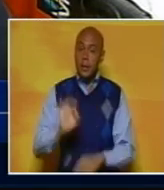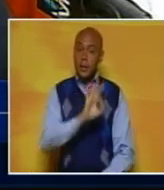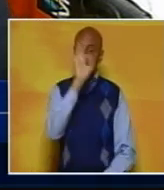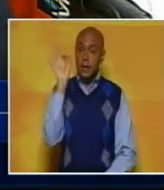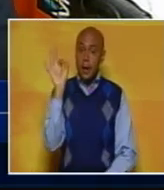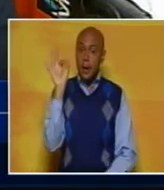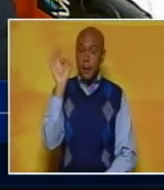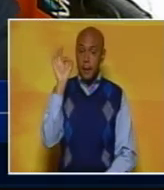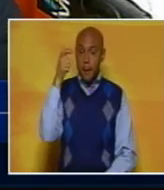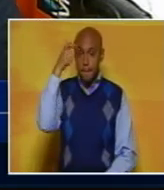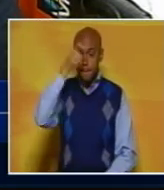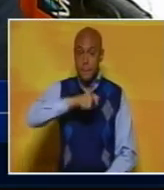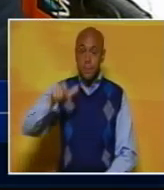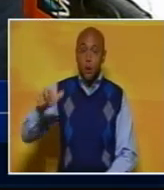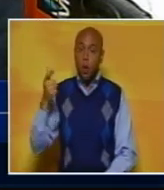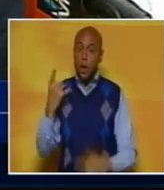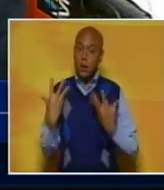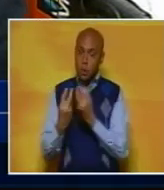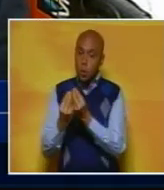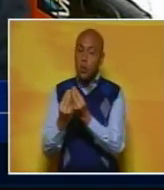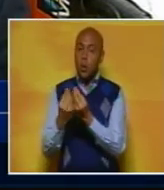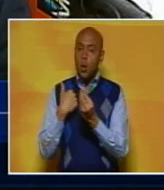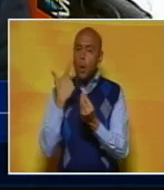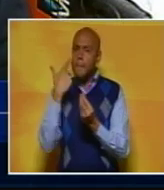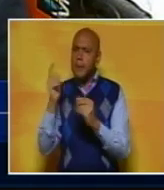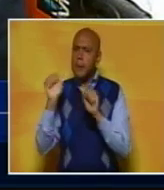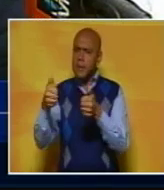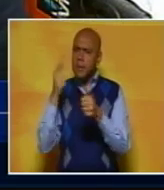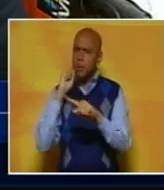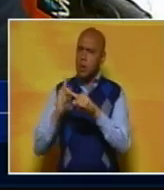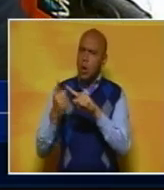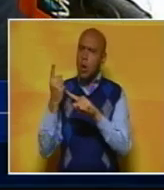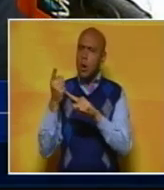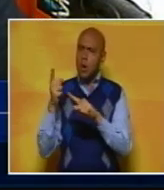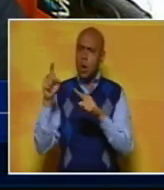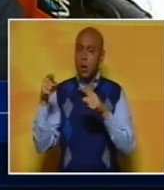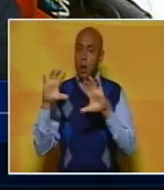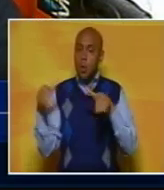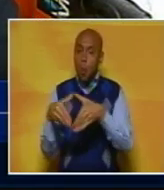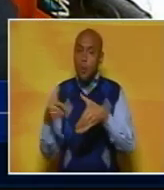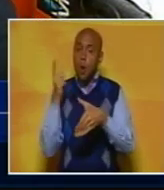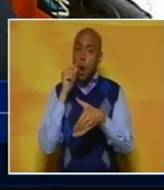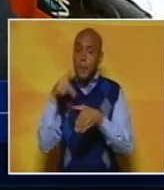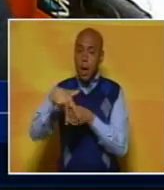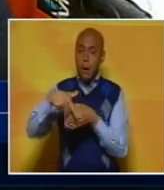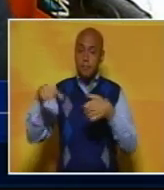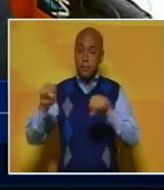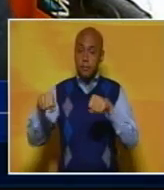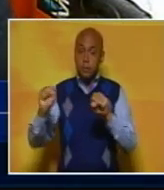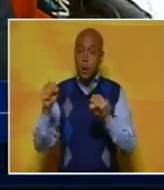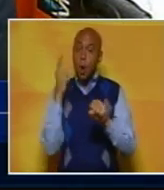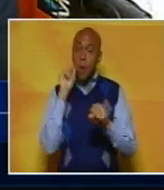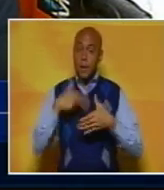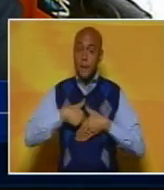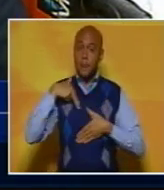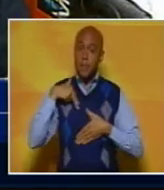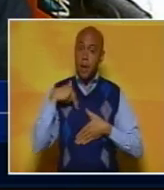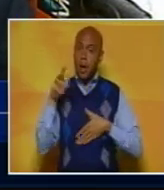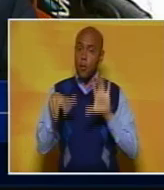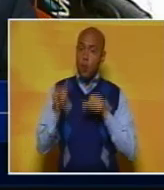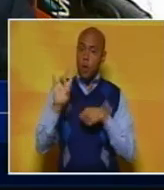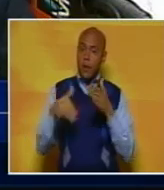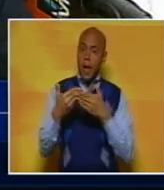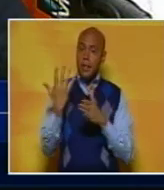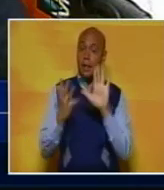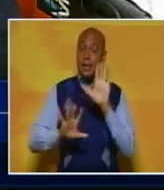barquisimetano, comenzamos a visualizar la presencia de un grupo de motorizados armados, aproximadamente entre 12 y